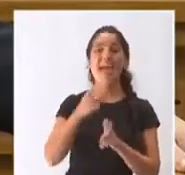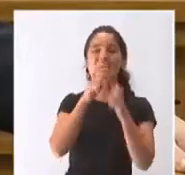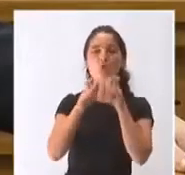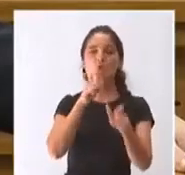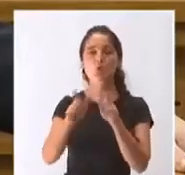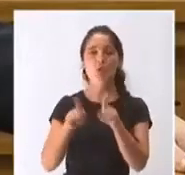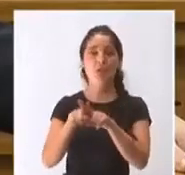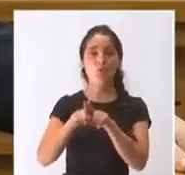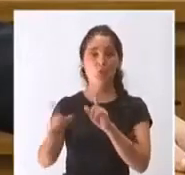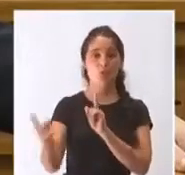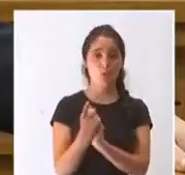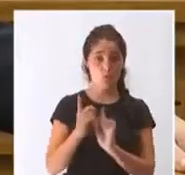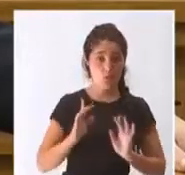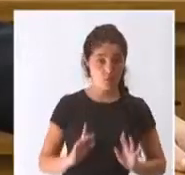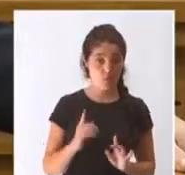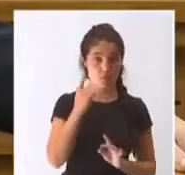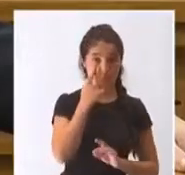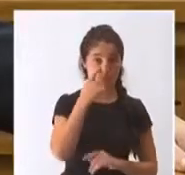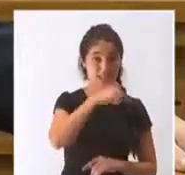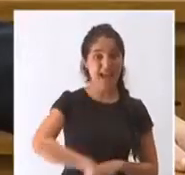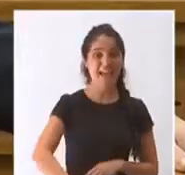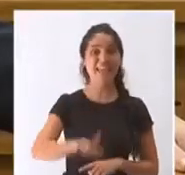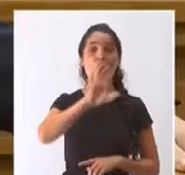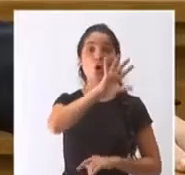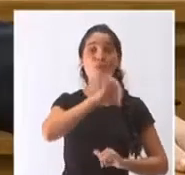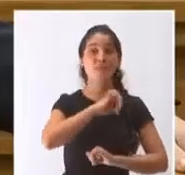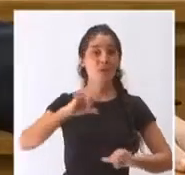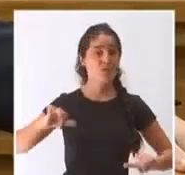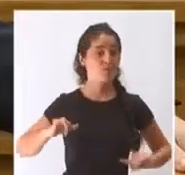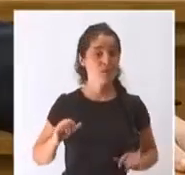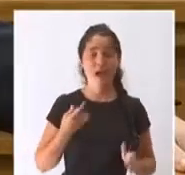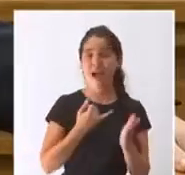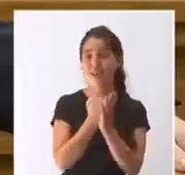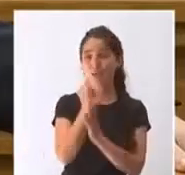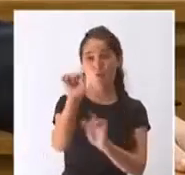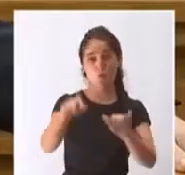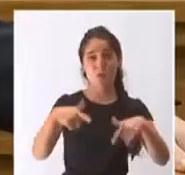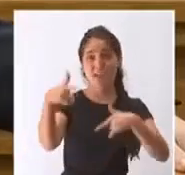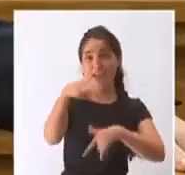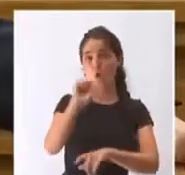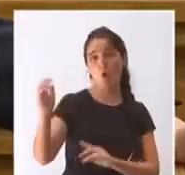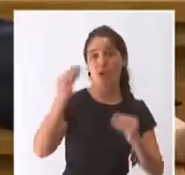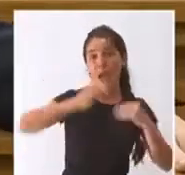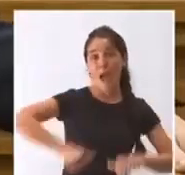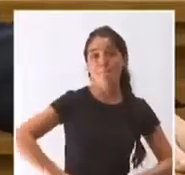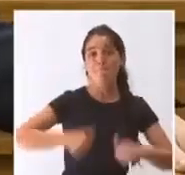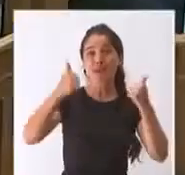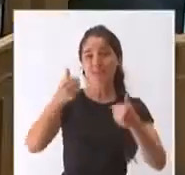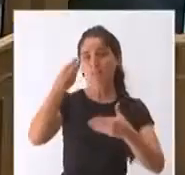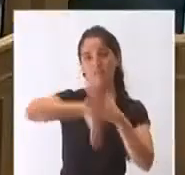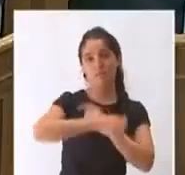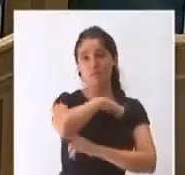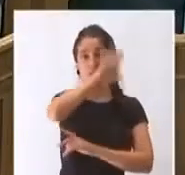somos la la comunidad autónoma con más agricultura ecológica de toda españa' y lo vamos a seguir siempre